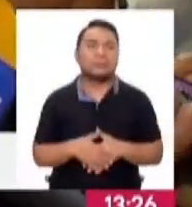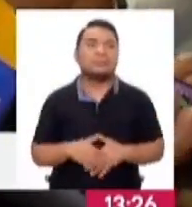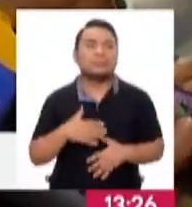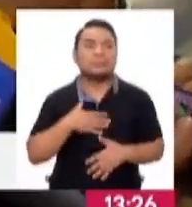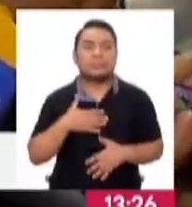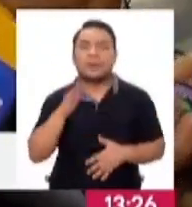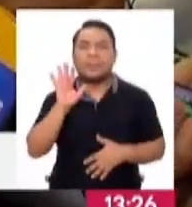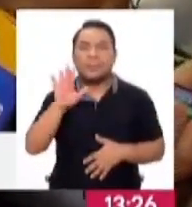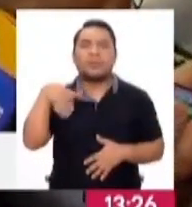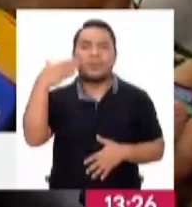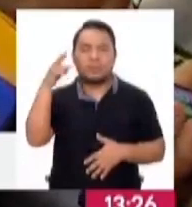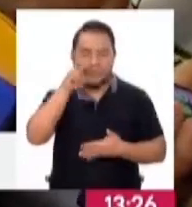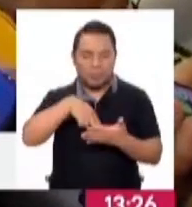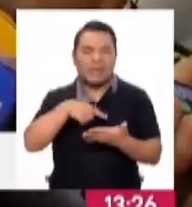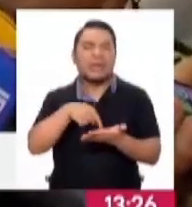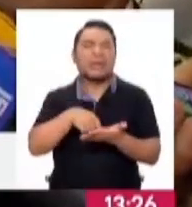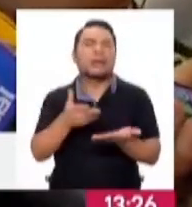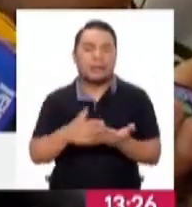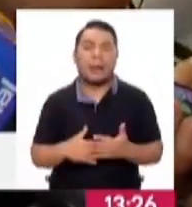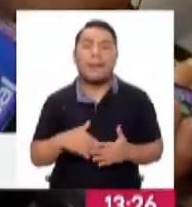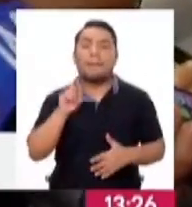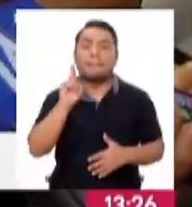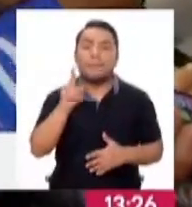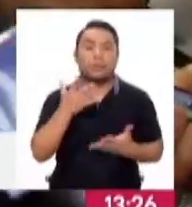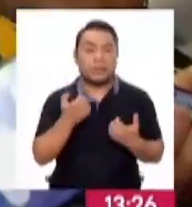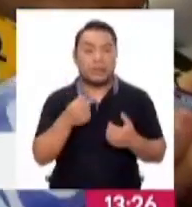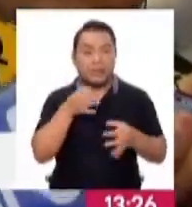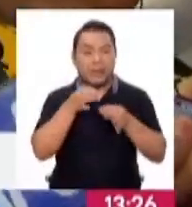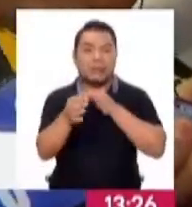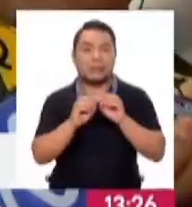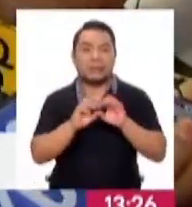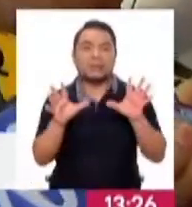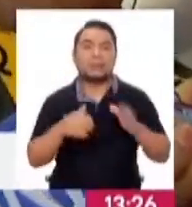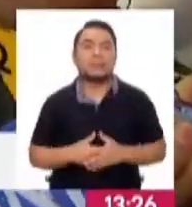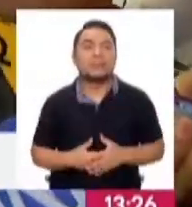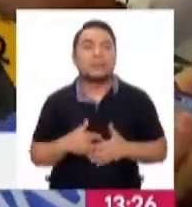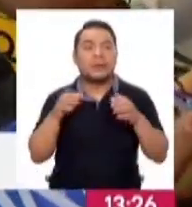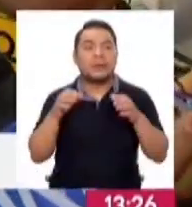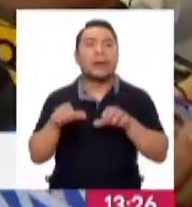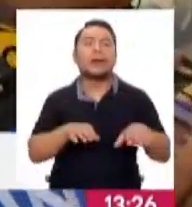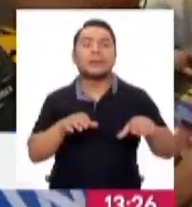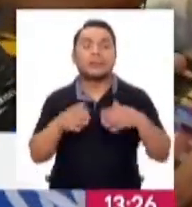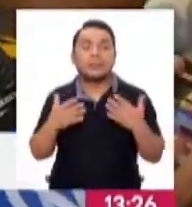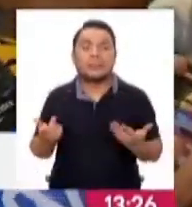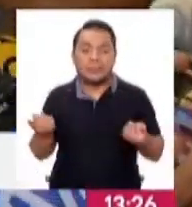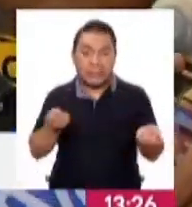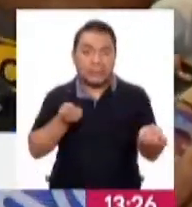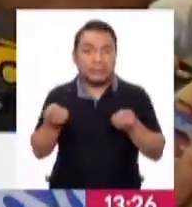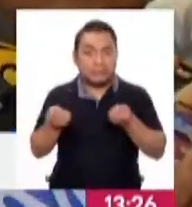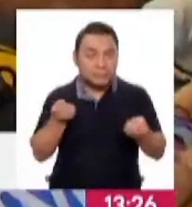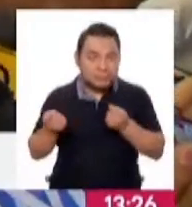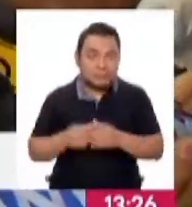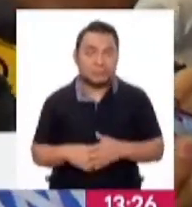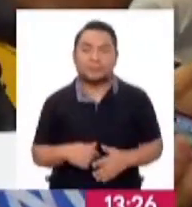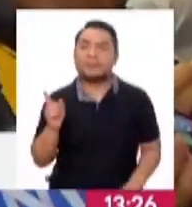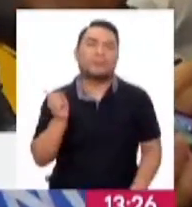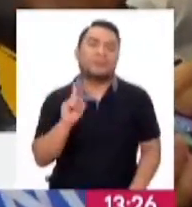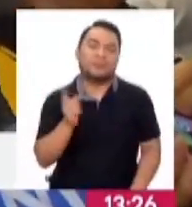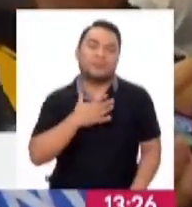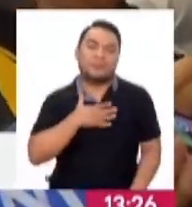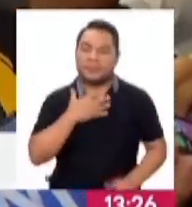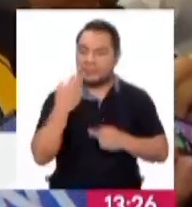se trata, pero quiero precisar, ¿no?, claramente, las actividades administrativas no son